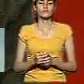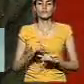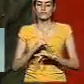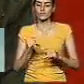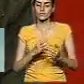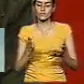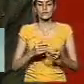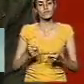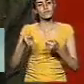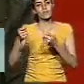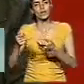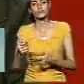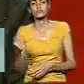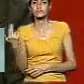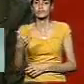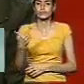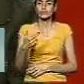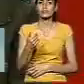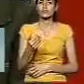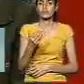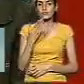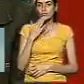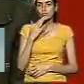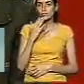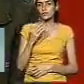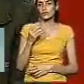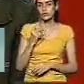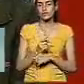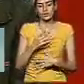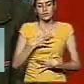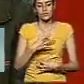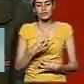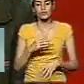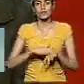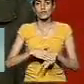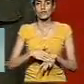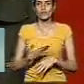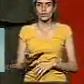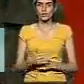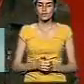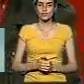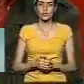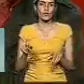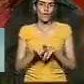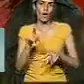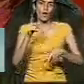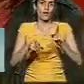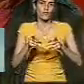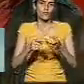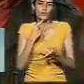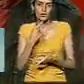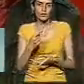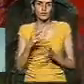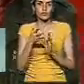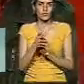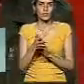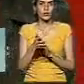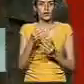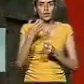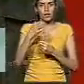debiera entregar su arma. ¿Y qué hace sin el arma? Pero eso es parte de un debate interesante, porque así como algunos argumentan ese